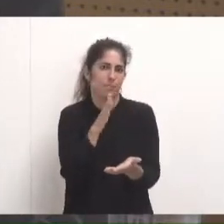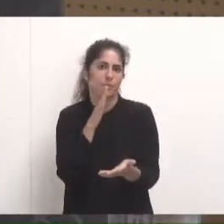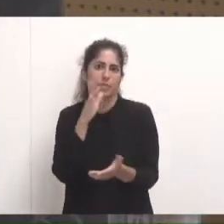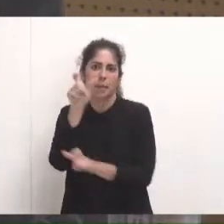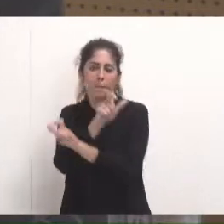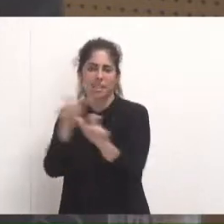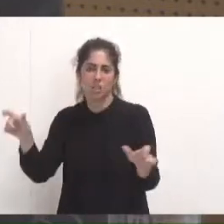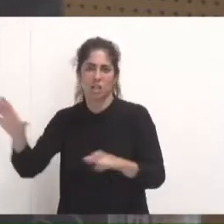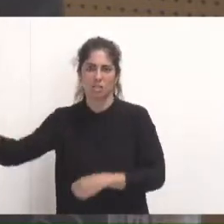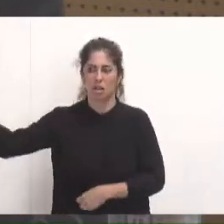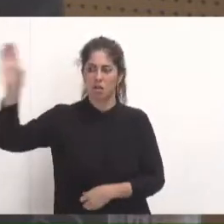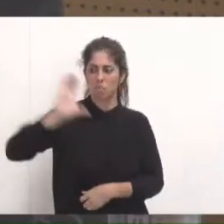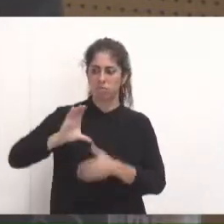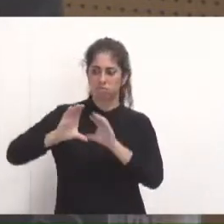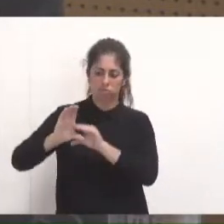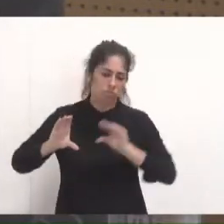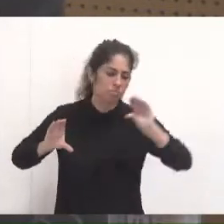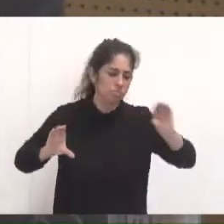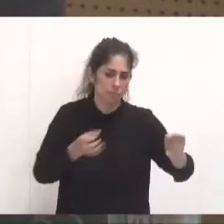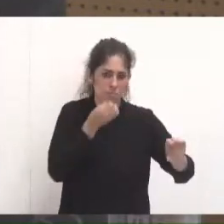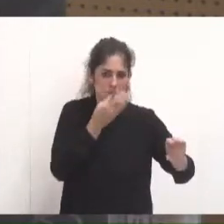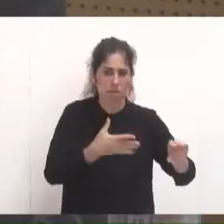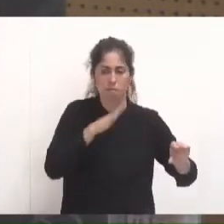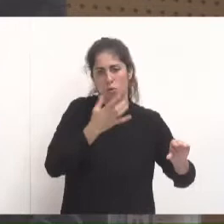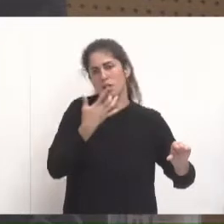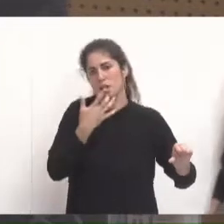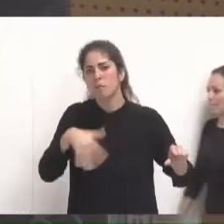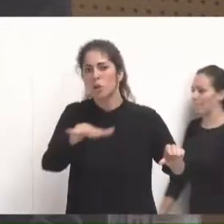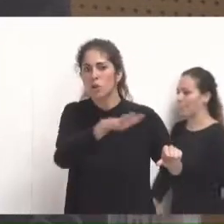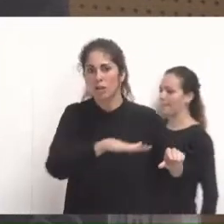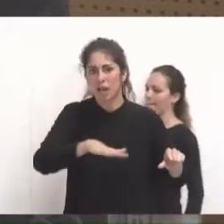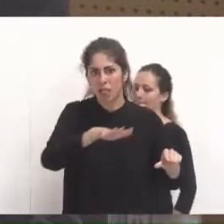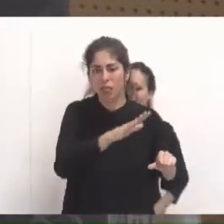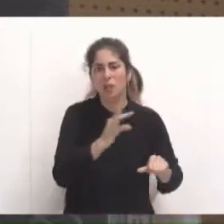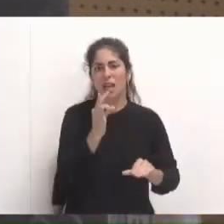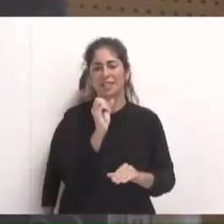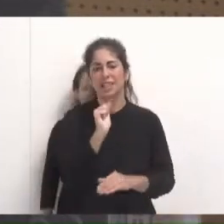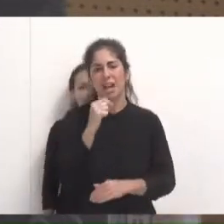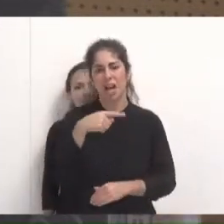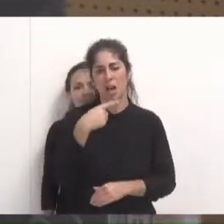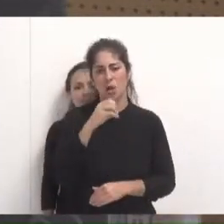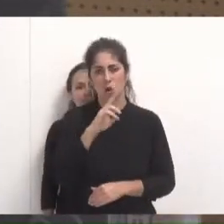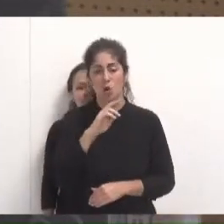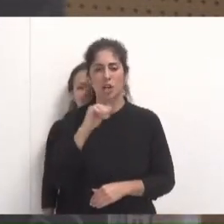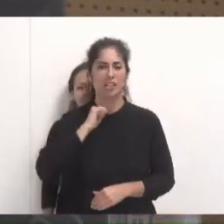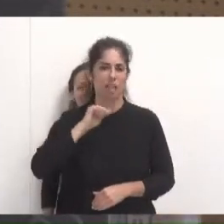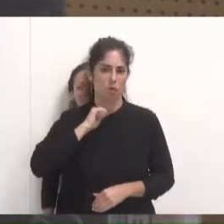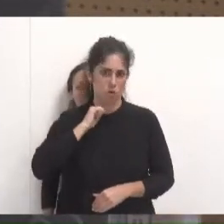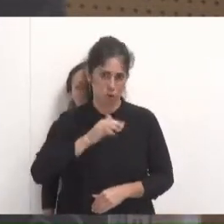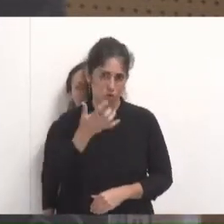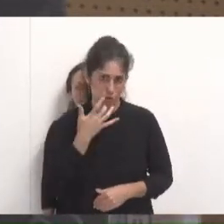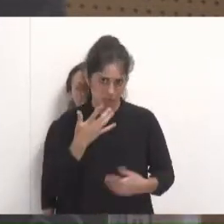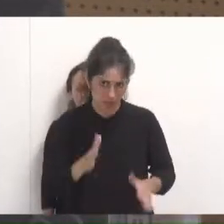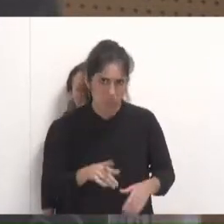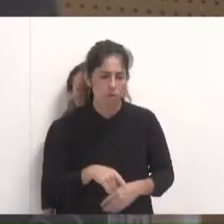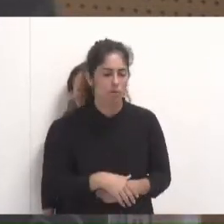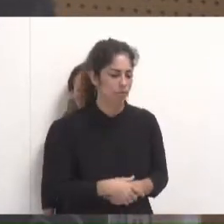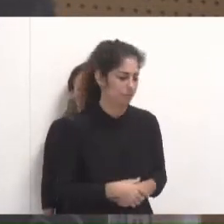por ejemplo, en zonas como un pequeño polígono de vivienda social, la barriadita de Tabor, un Tacoronte, ¿no?, que está siendo en estos momentos